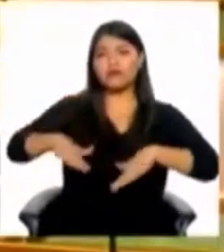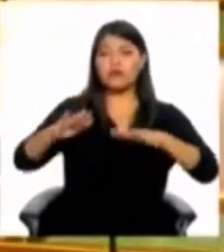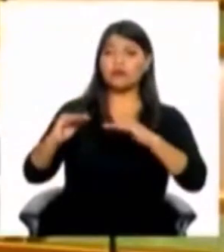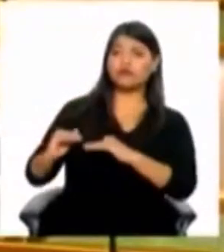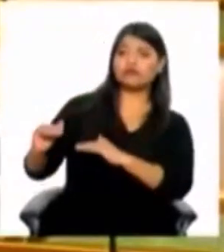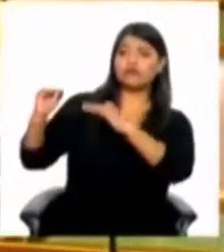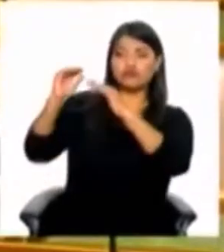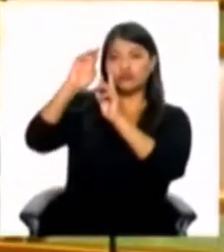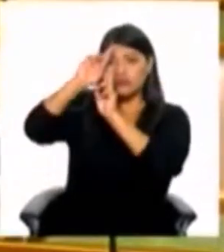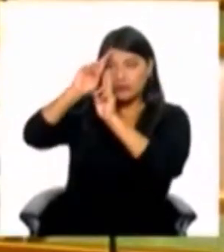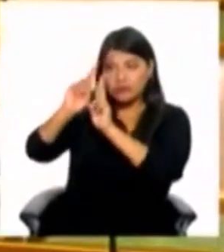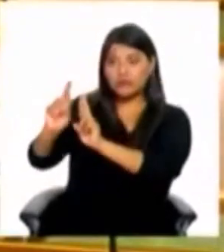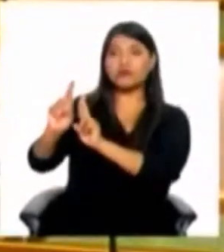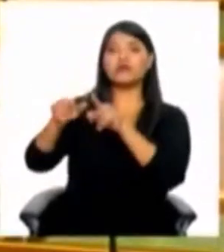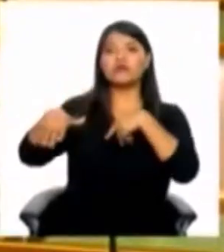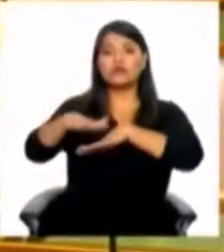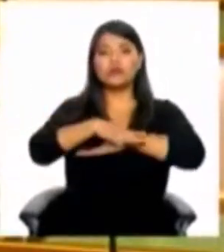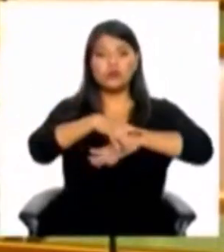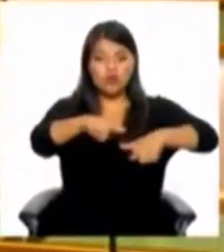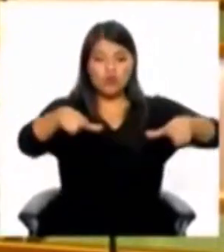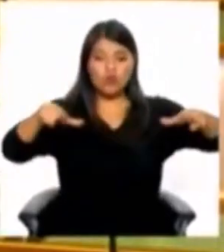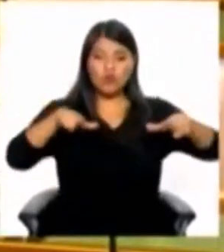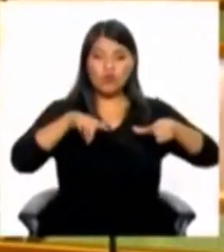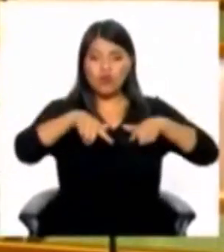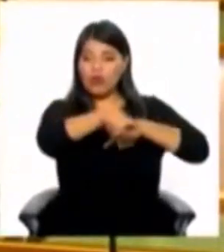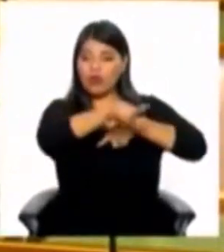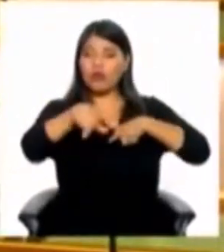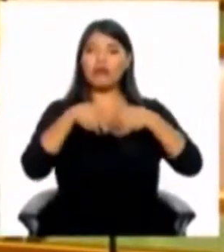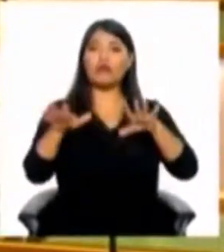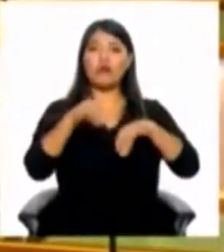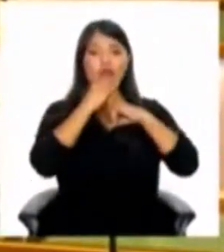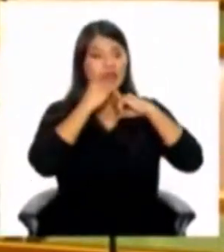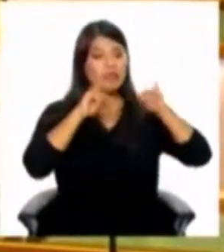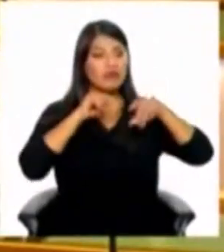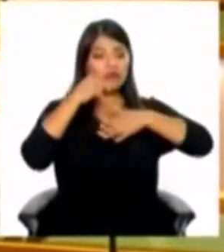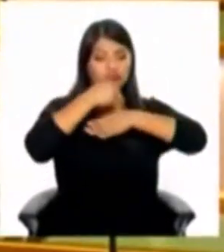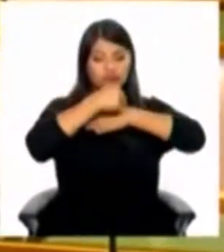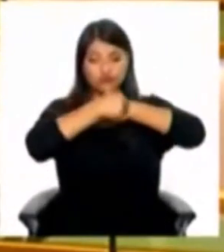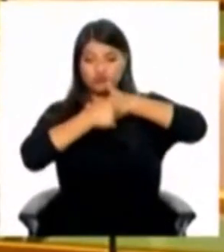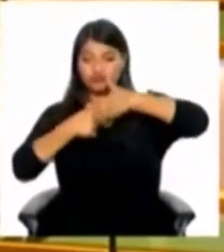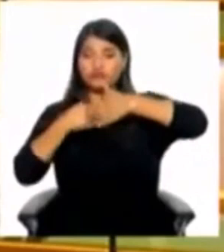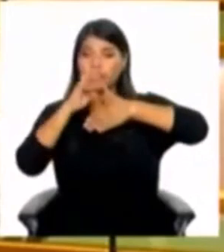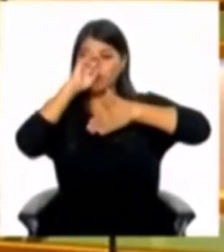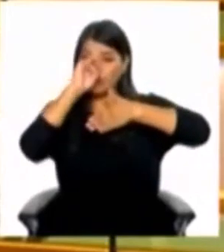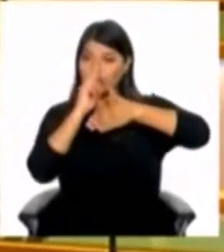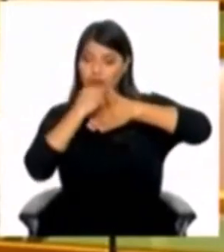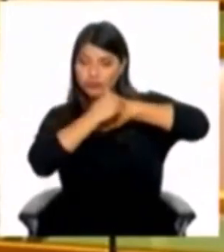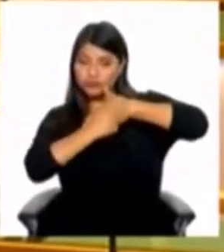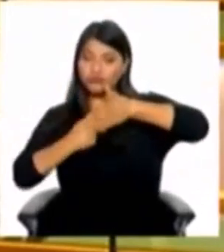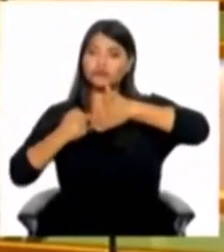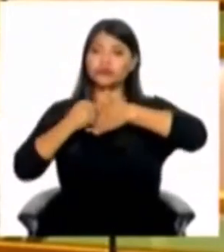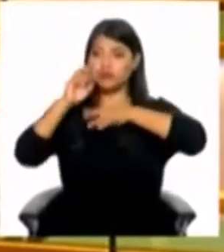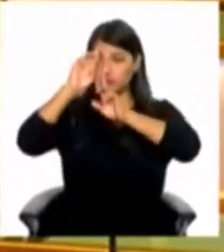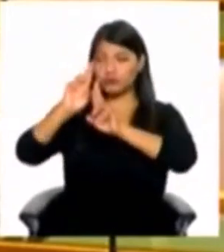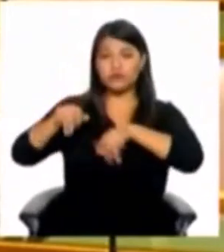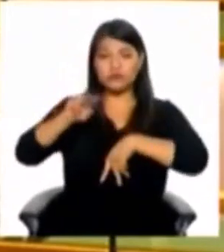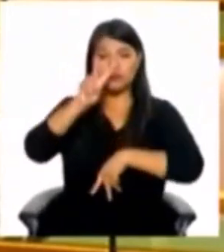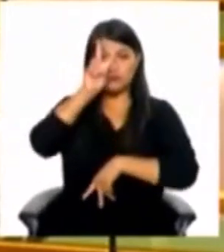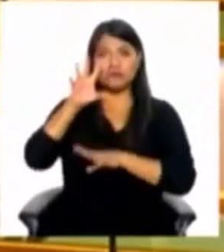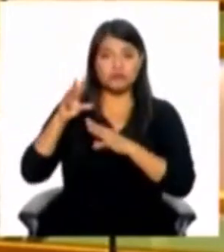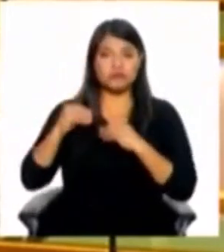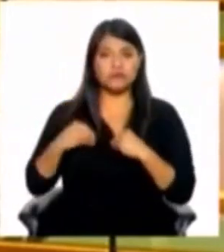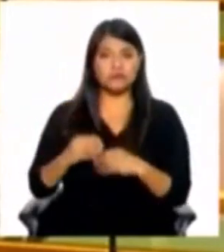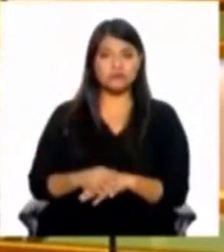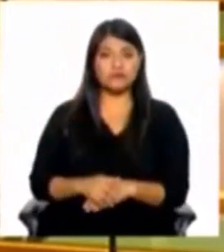soberanía, la integridad territorial y la independencia de todos los estados. Señor presidente,